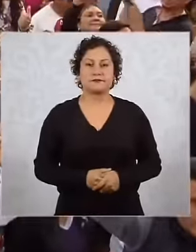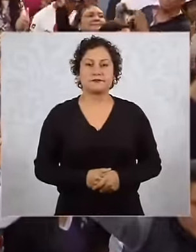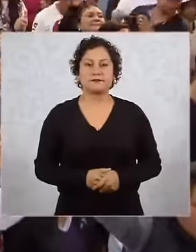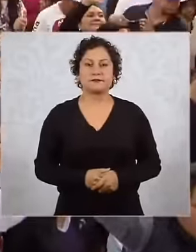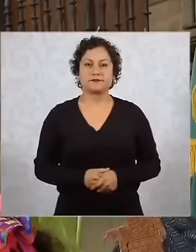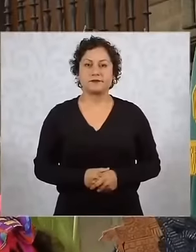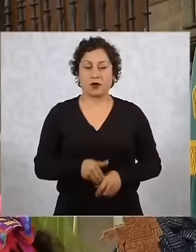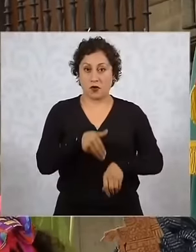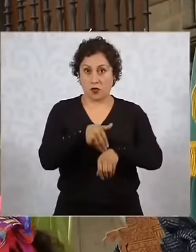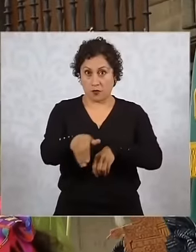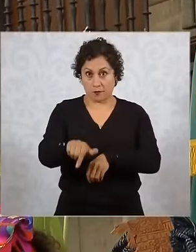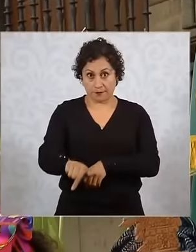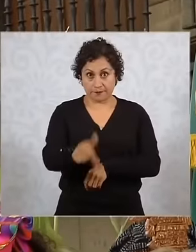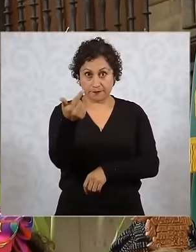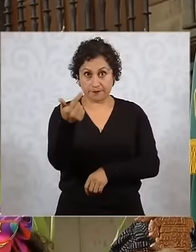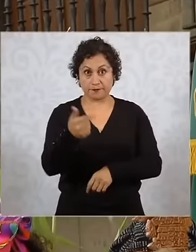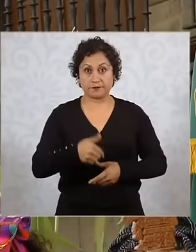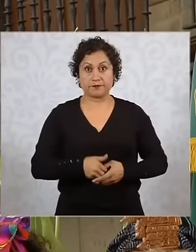Doce.